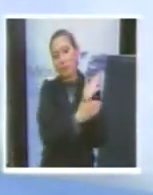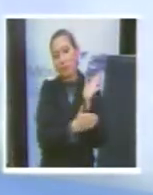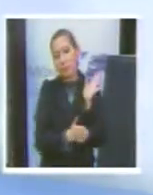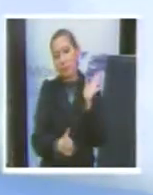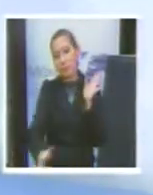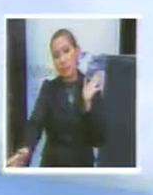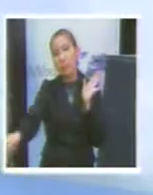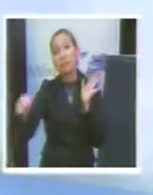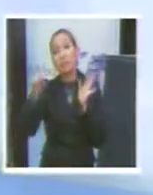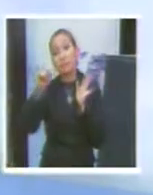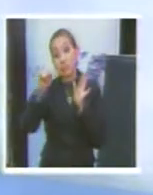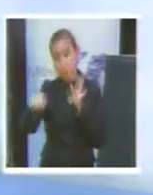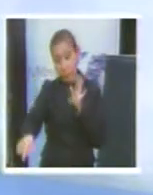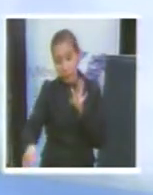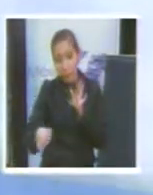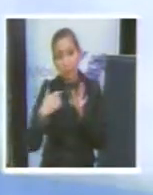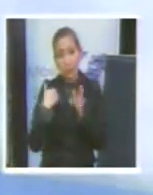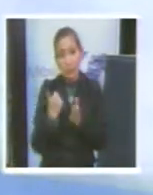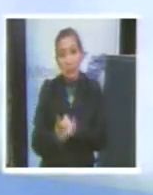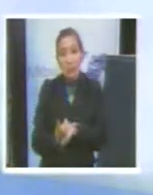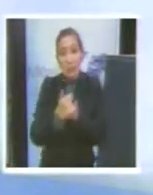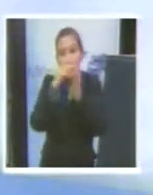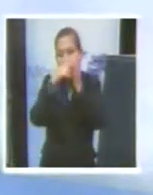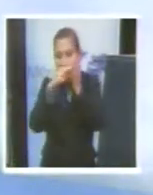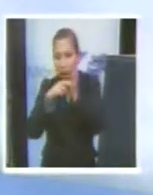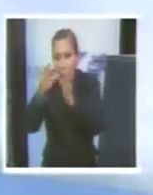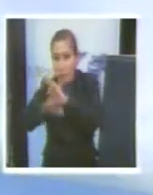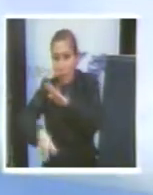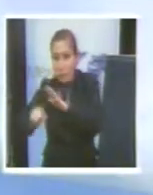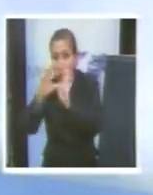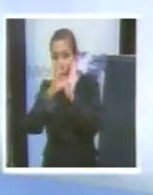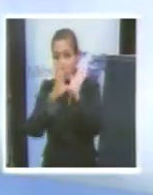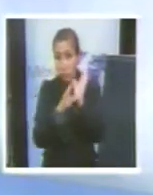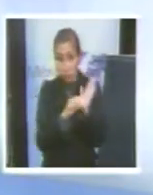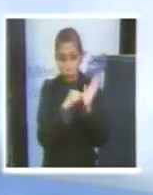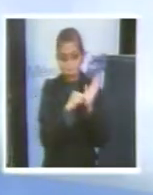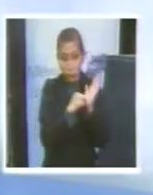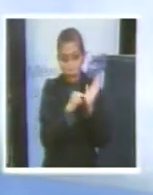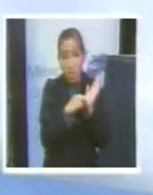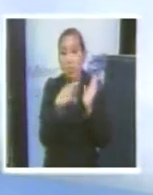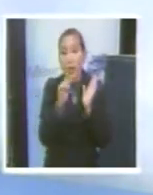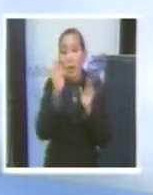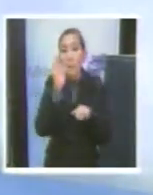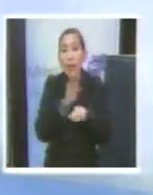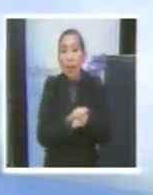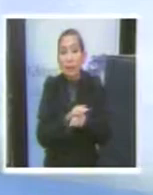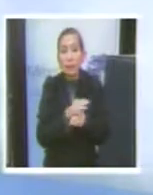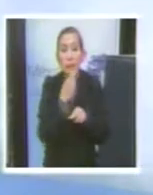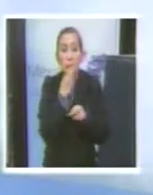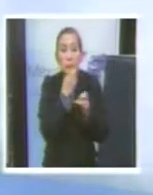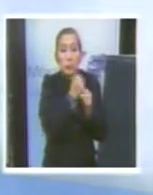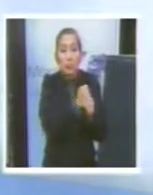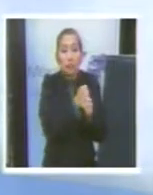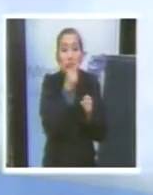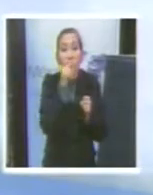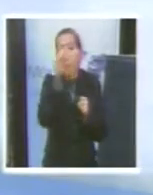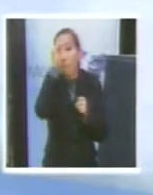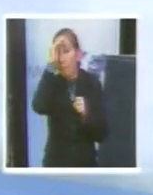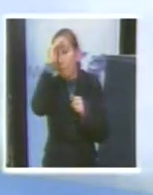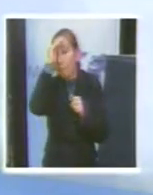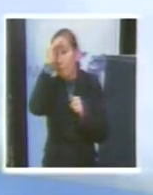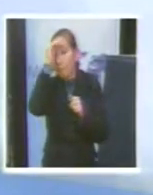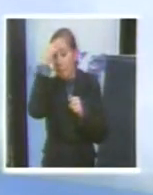apoyado en principios fundamentales que están en nuestra Constitución, pero más aún, en un